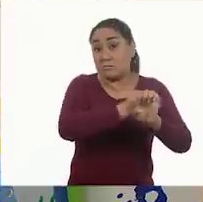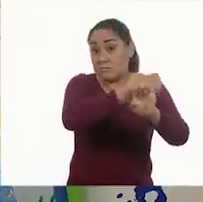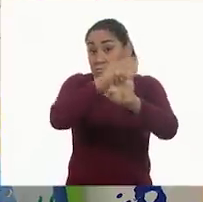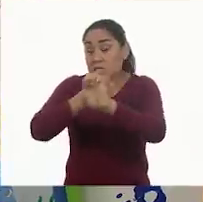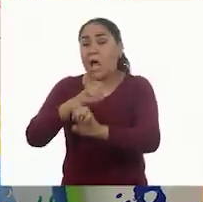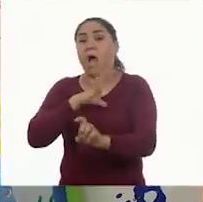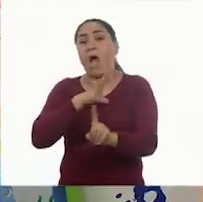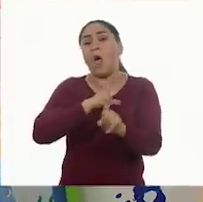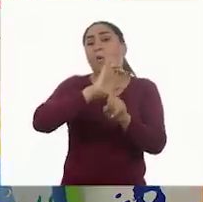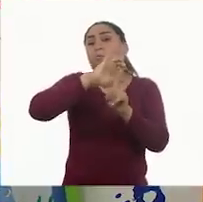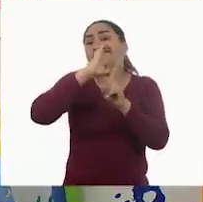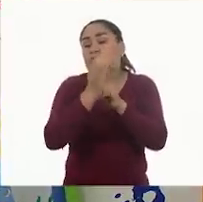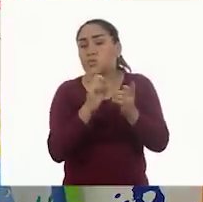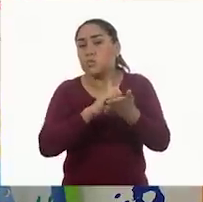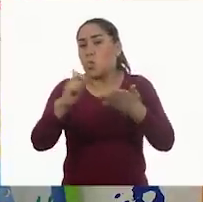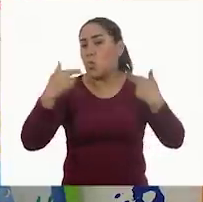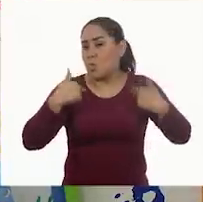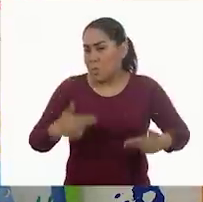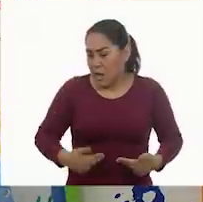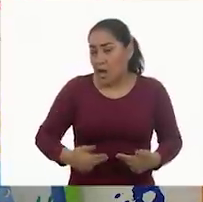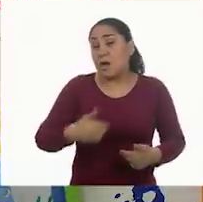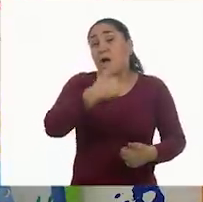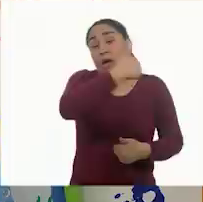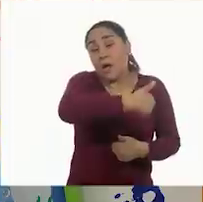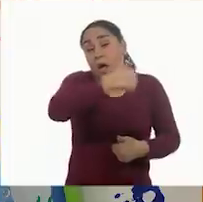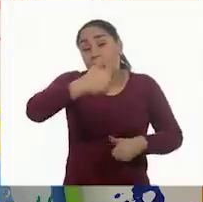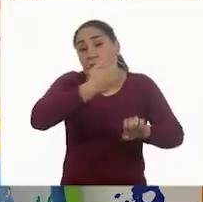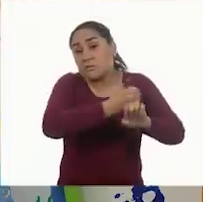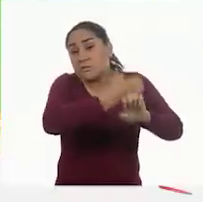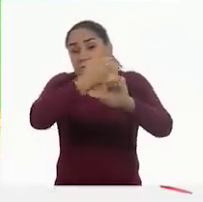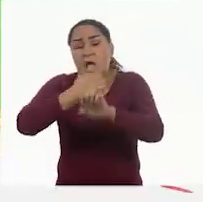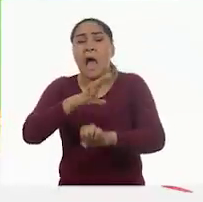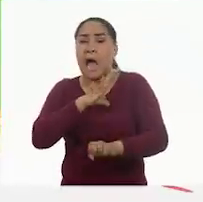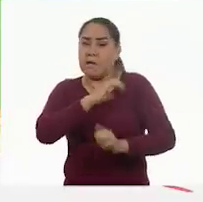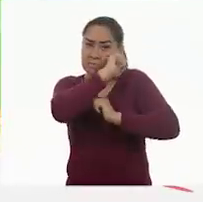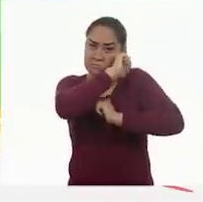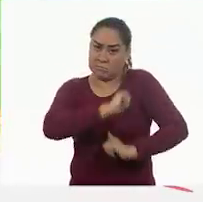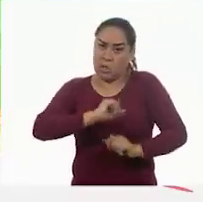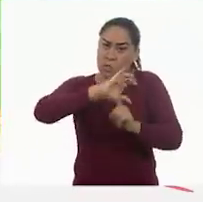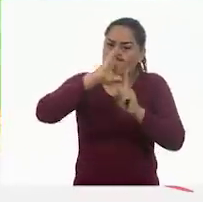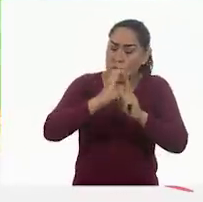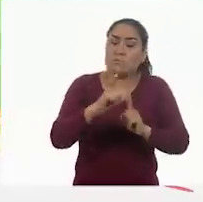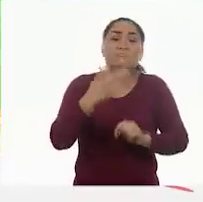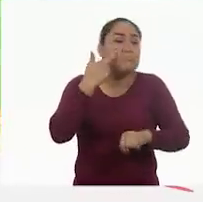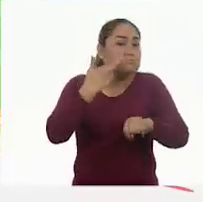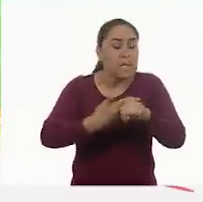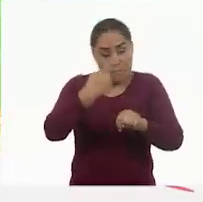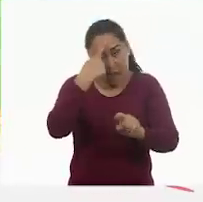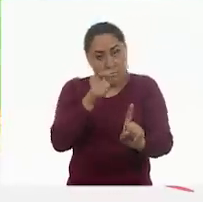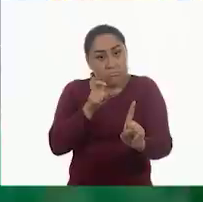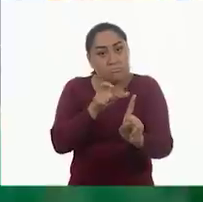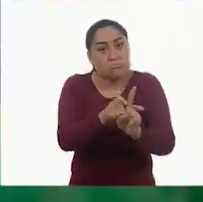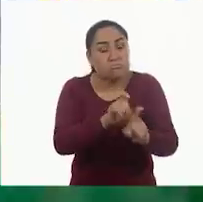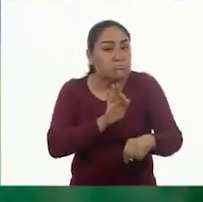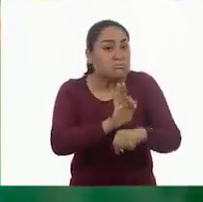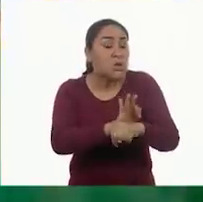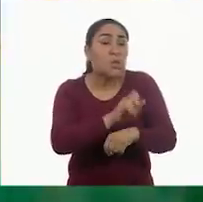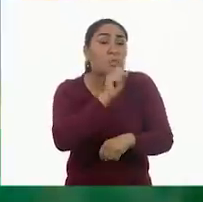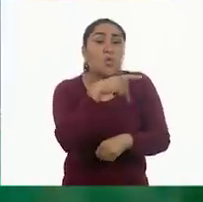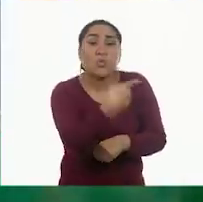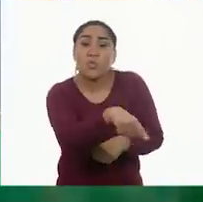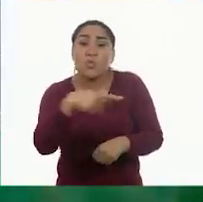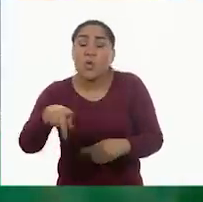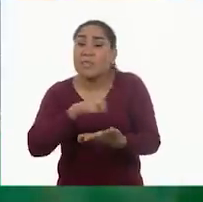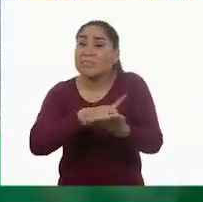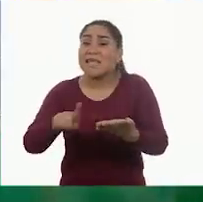Humanos. En cada uno de los estados de la República hay una comisión específica que también se encarga de la protección de tus derechos,